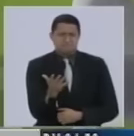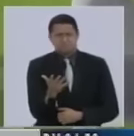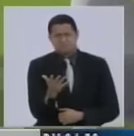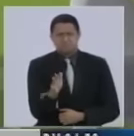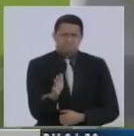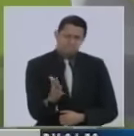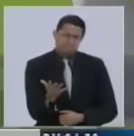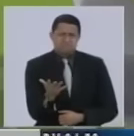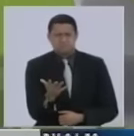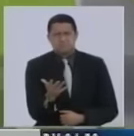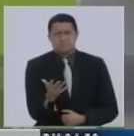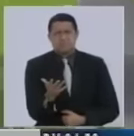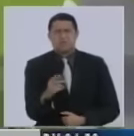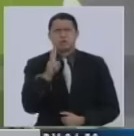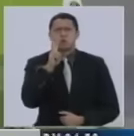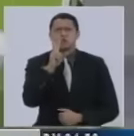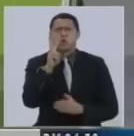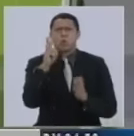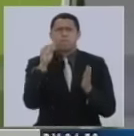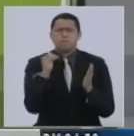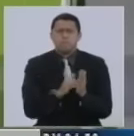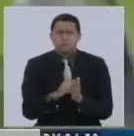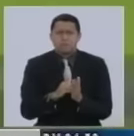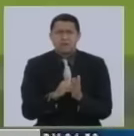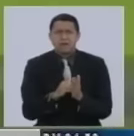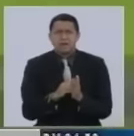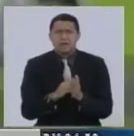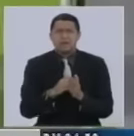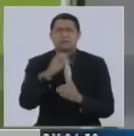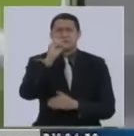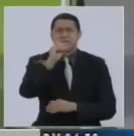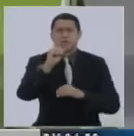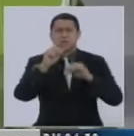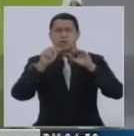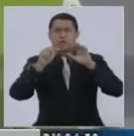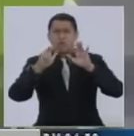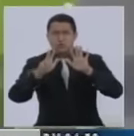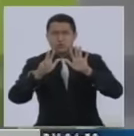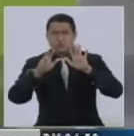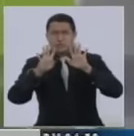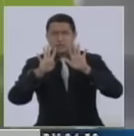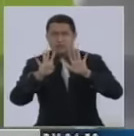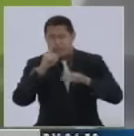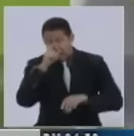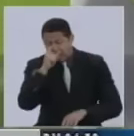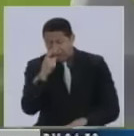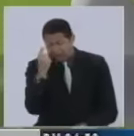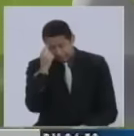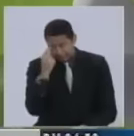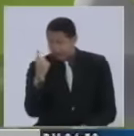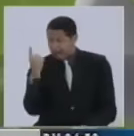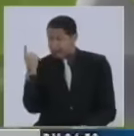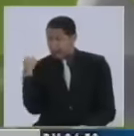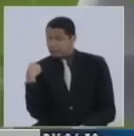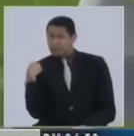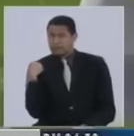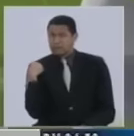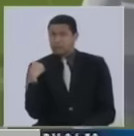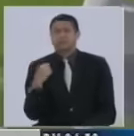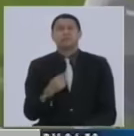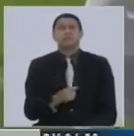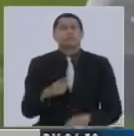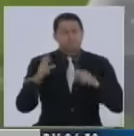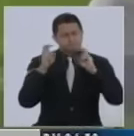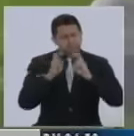de de 2089 exactamente hasta el día de ayer bien en las cifras en los